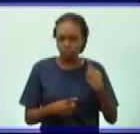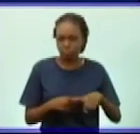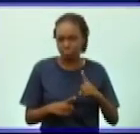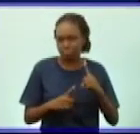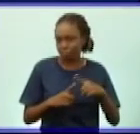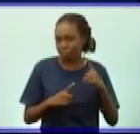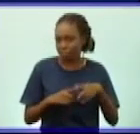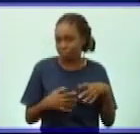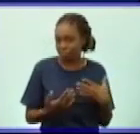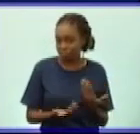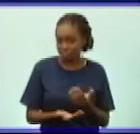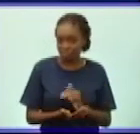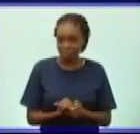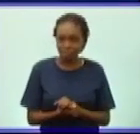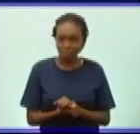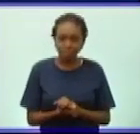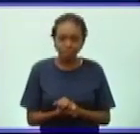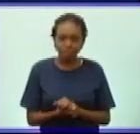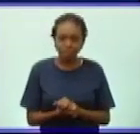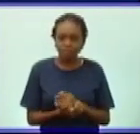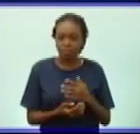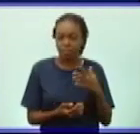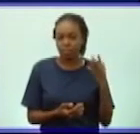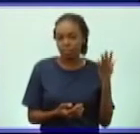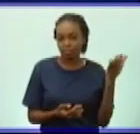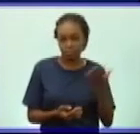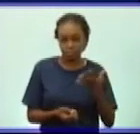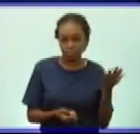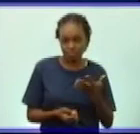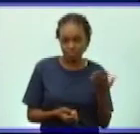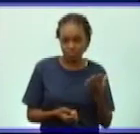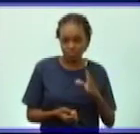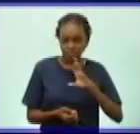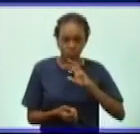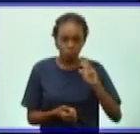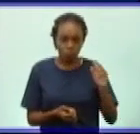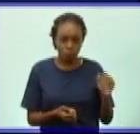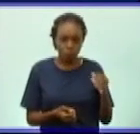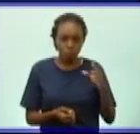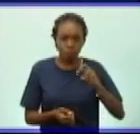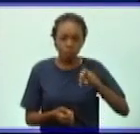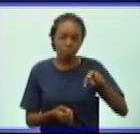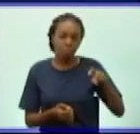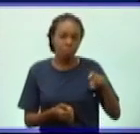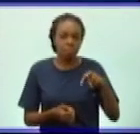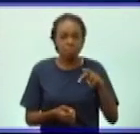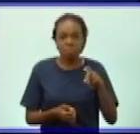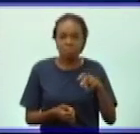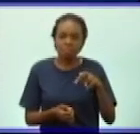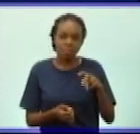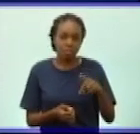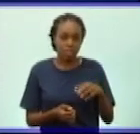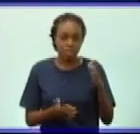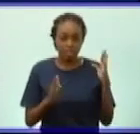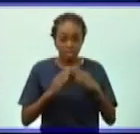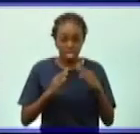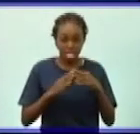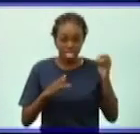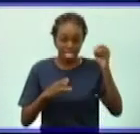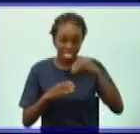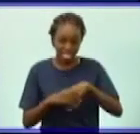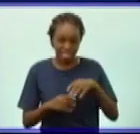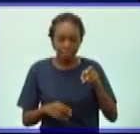proponemos? Bueno, determinar el valor de la velocidad que alcanza al caminar lentamente por tu casa, y para